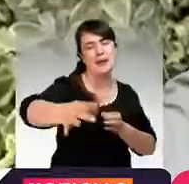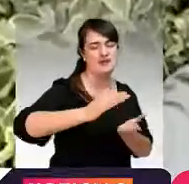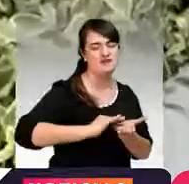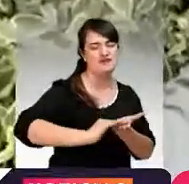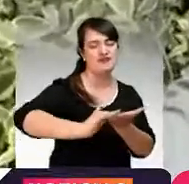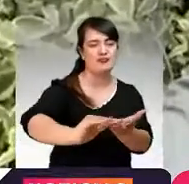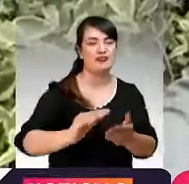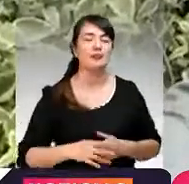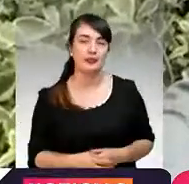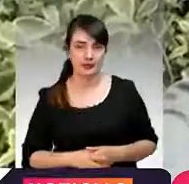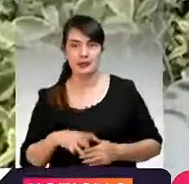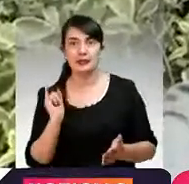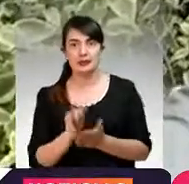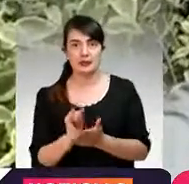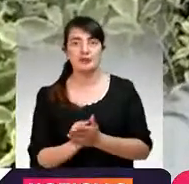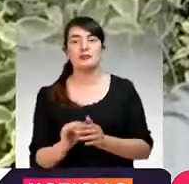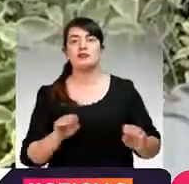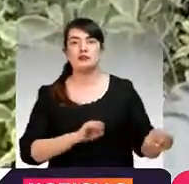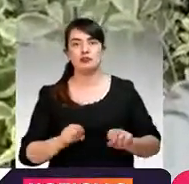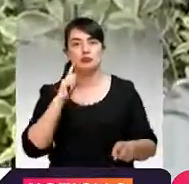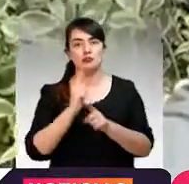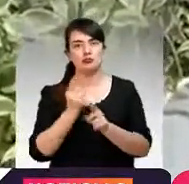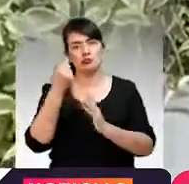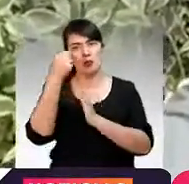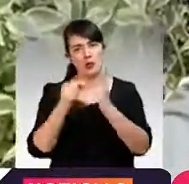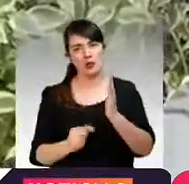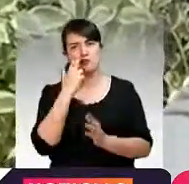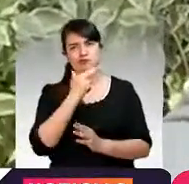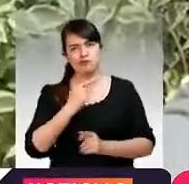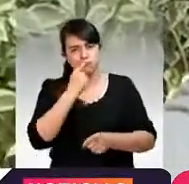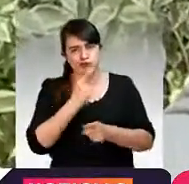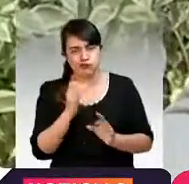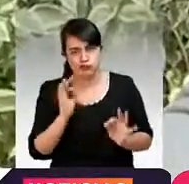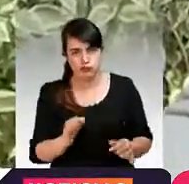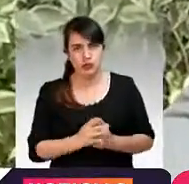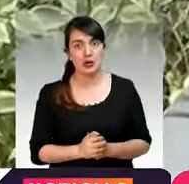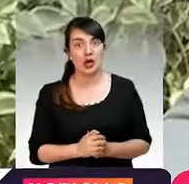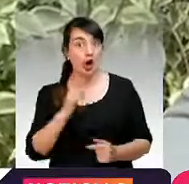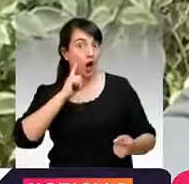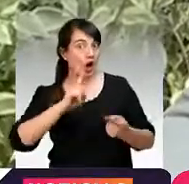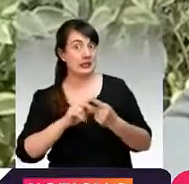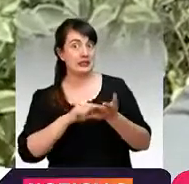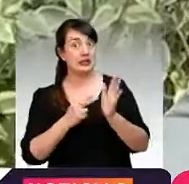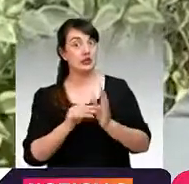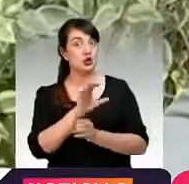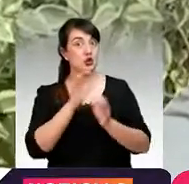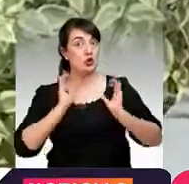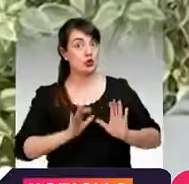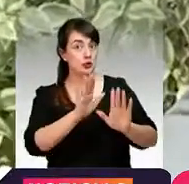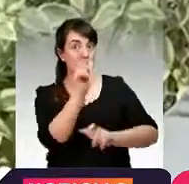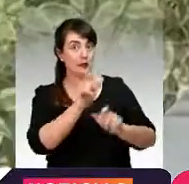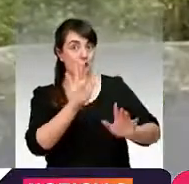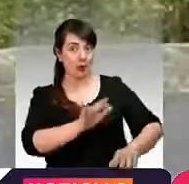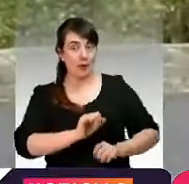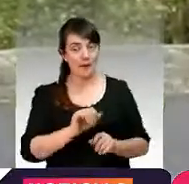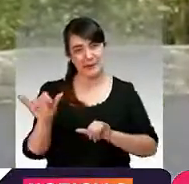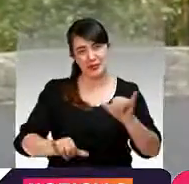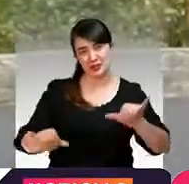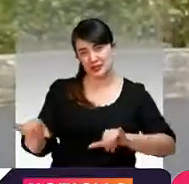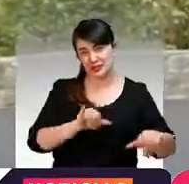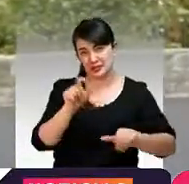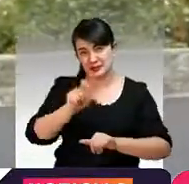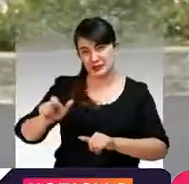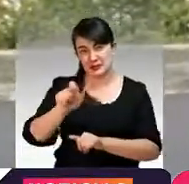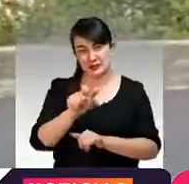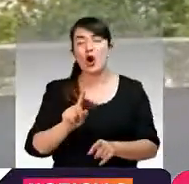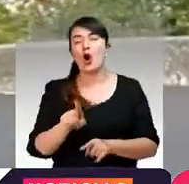unidad de mantenimiento vial, cumpliendo con el compromiso adquirido, no solo con los ciudadanos de Bogotá y los usuarios de Bogotá, sino